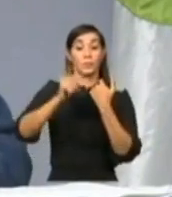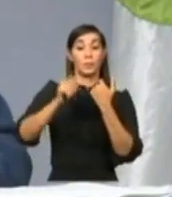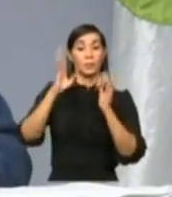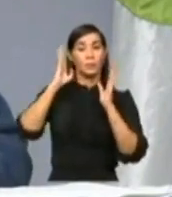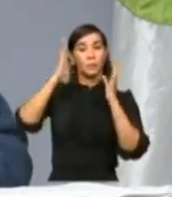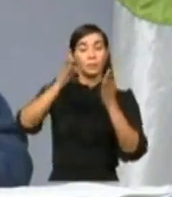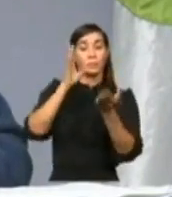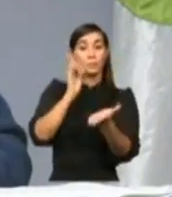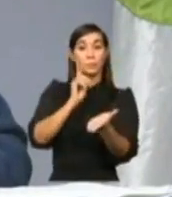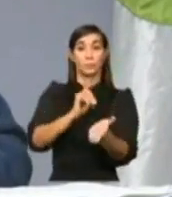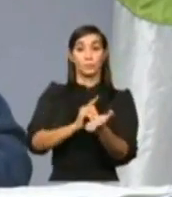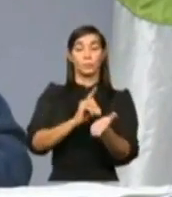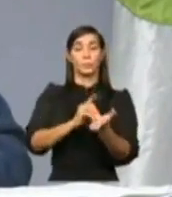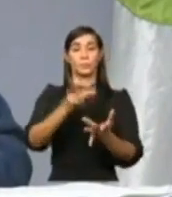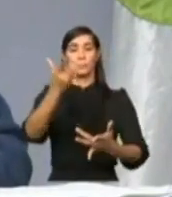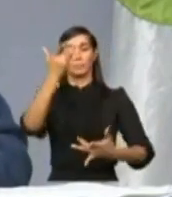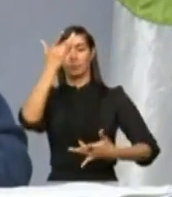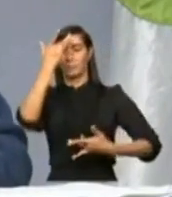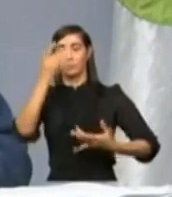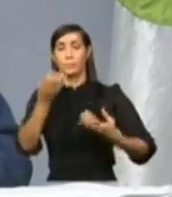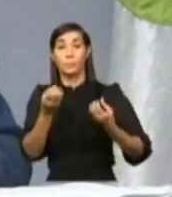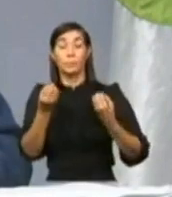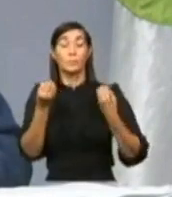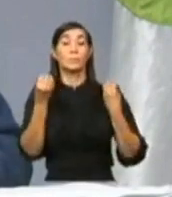médica, indicamos